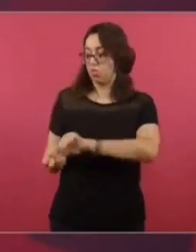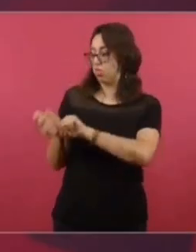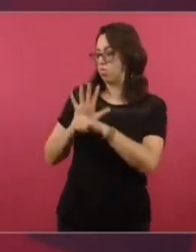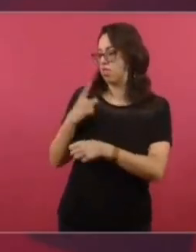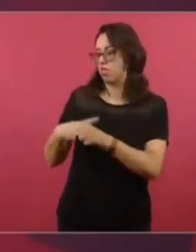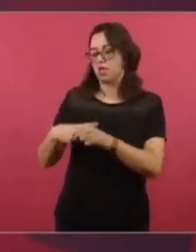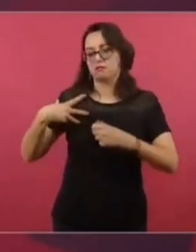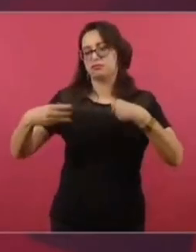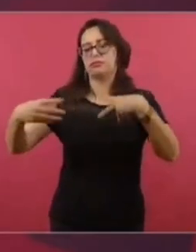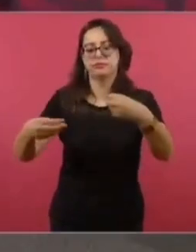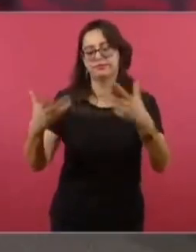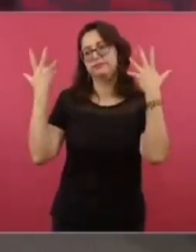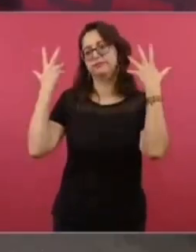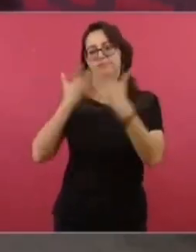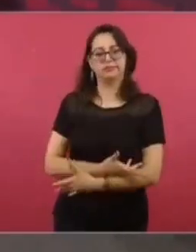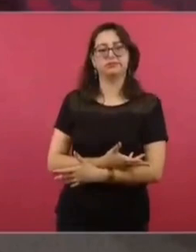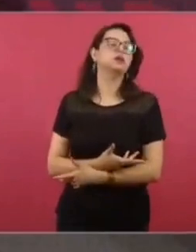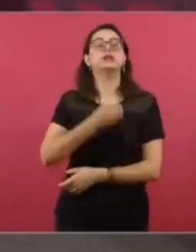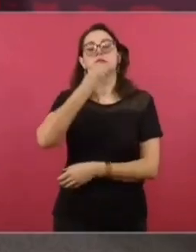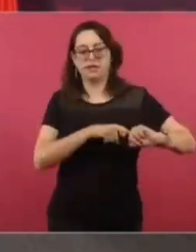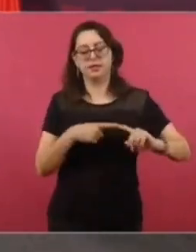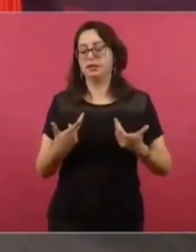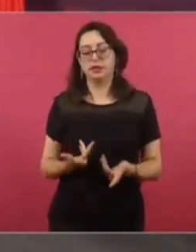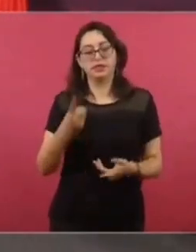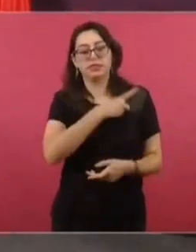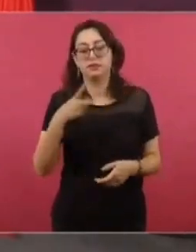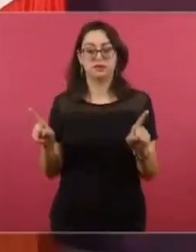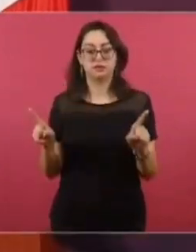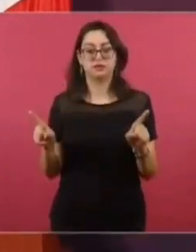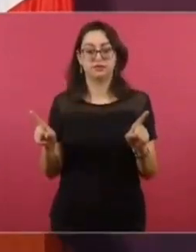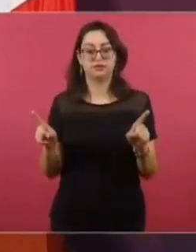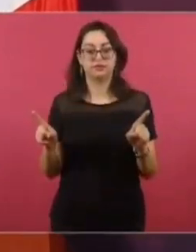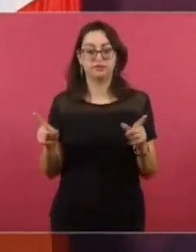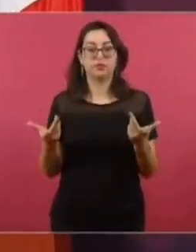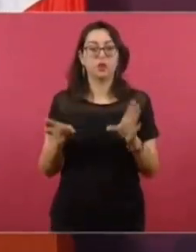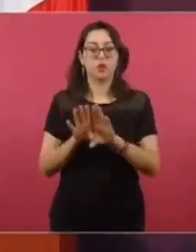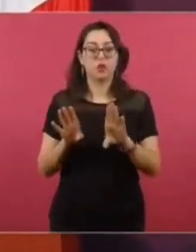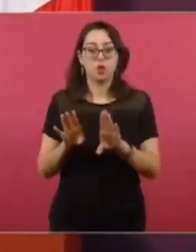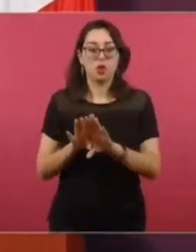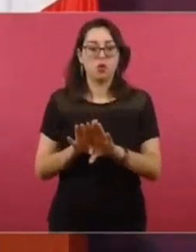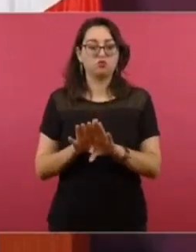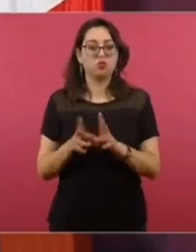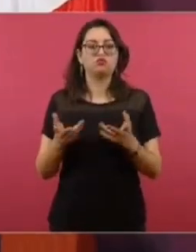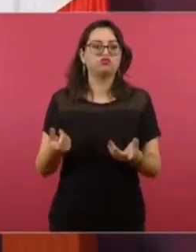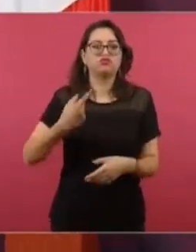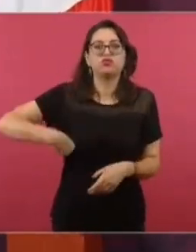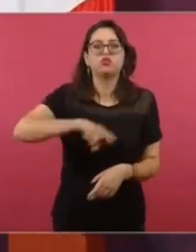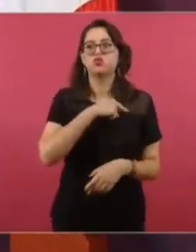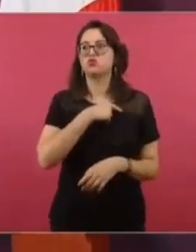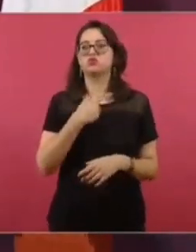llevó a desdoblarnos, a actuar de manera heterodoxa, no